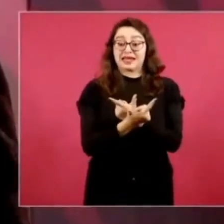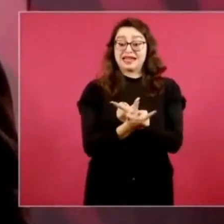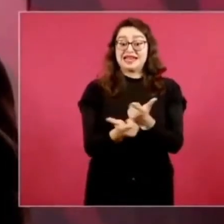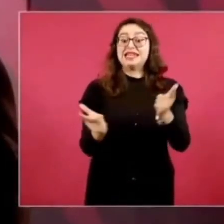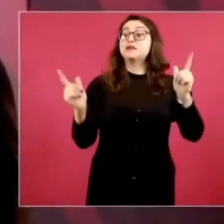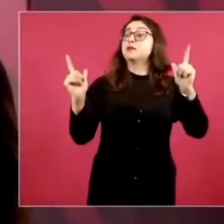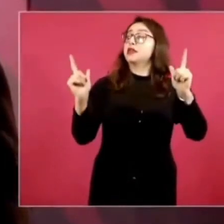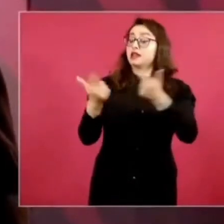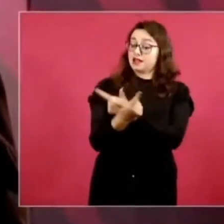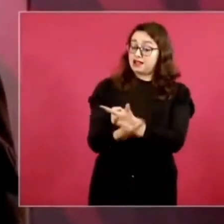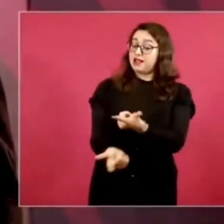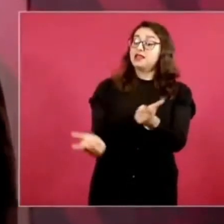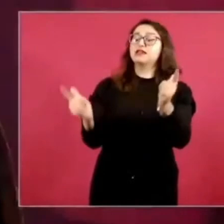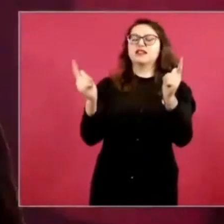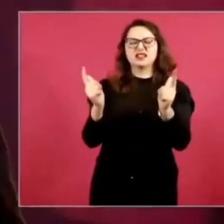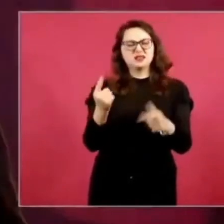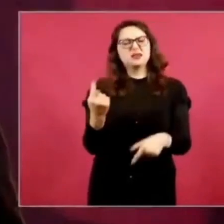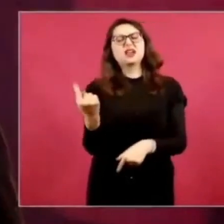quieren?